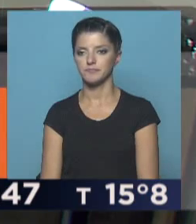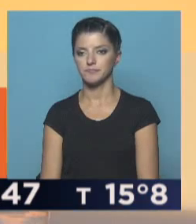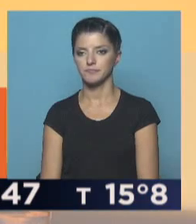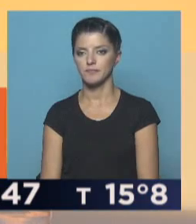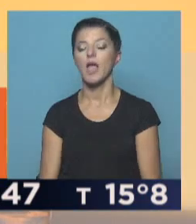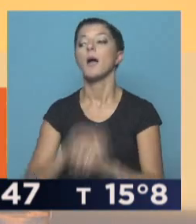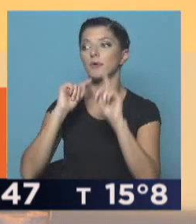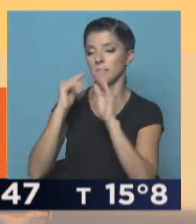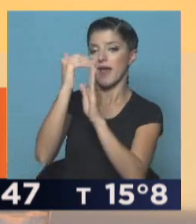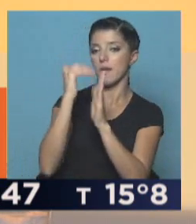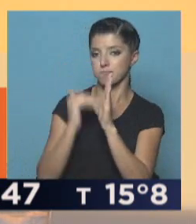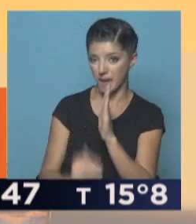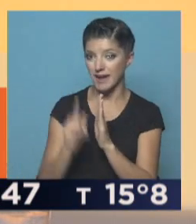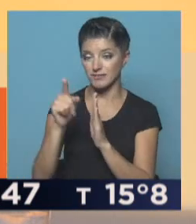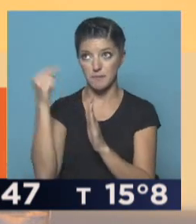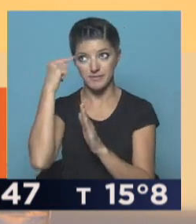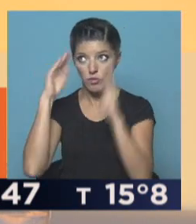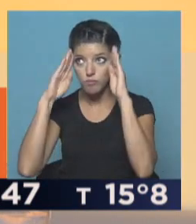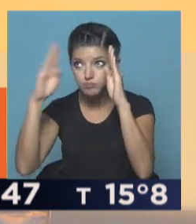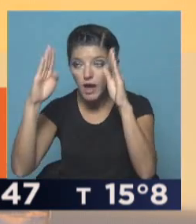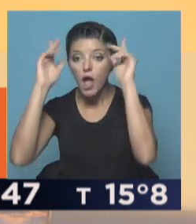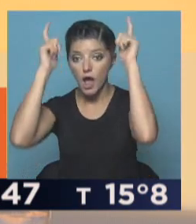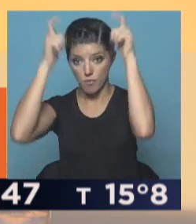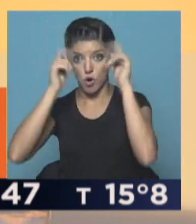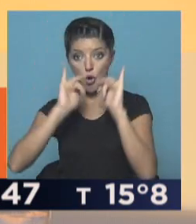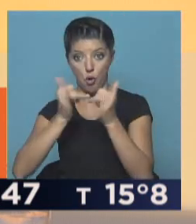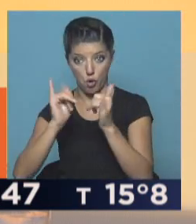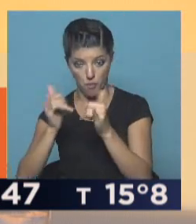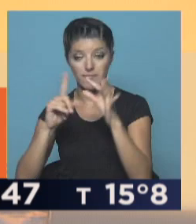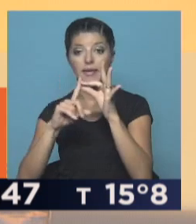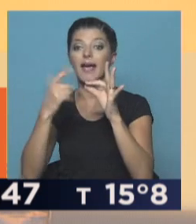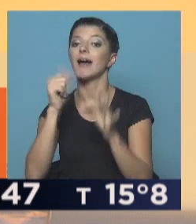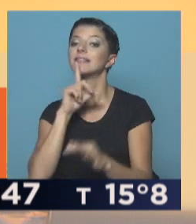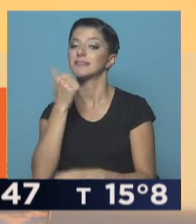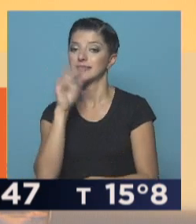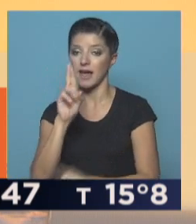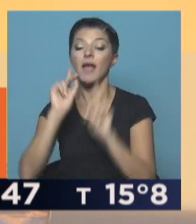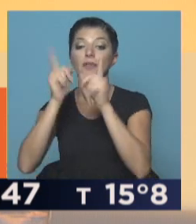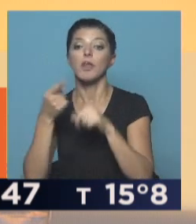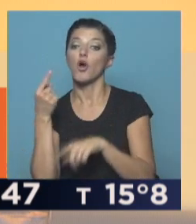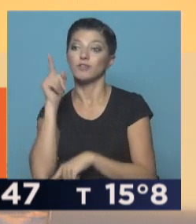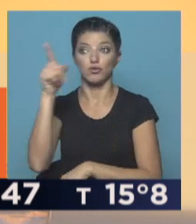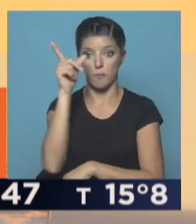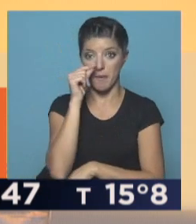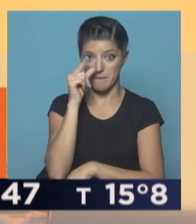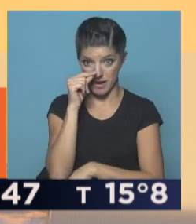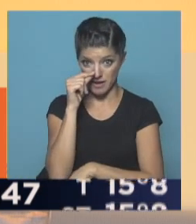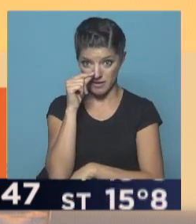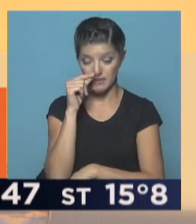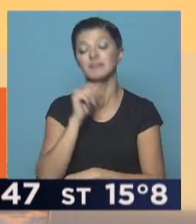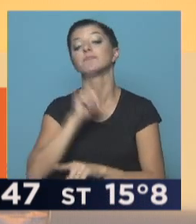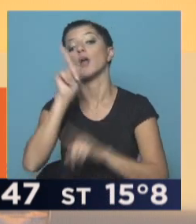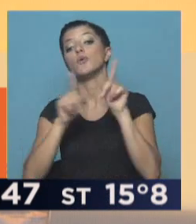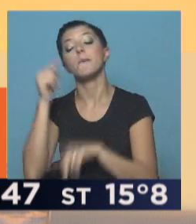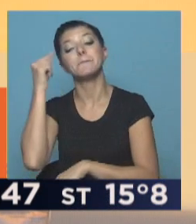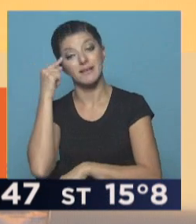quienes, apuntándole a este joven qatarí, al joven príncipe de Qatar, también le están apuntando al padre, al-Thani, que suponen que, a diferencia de lo